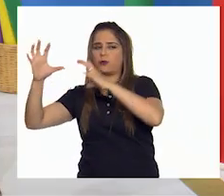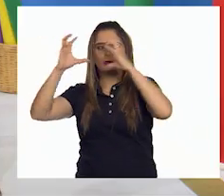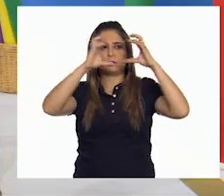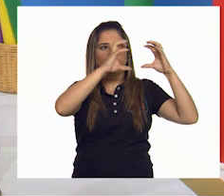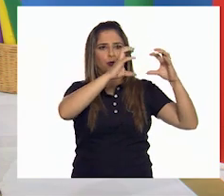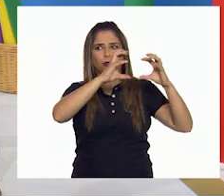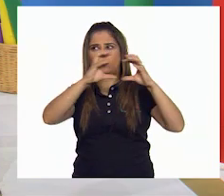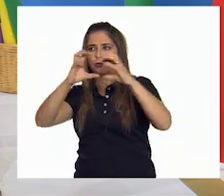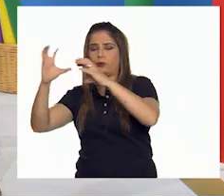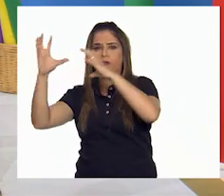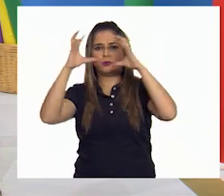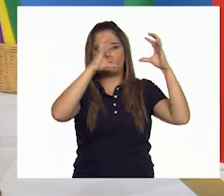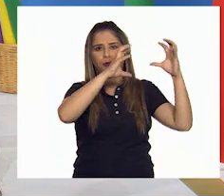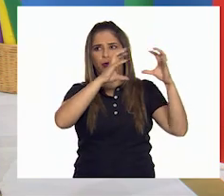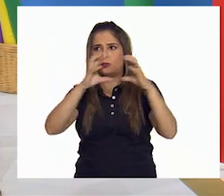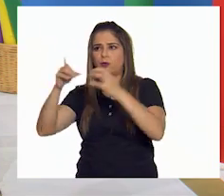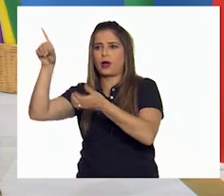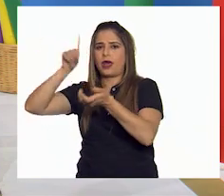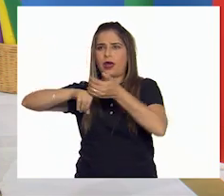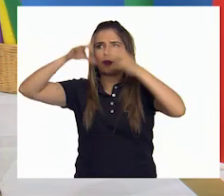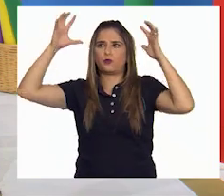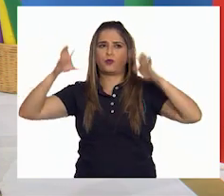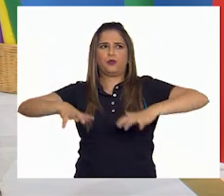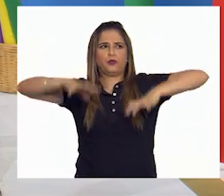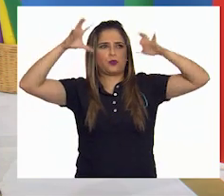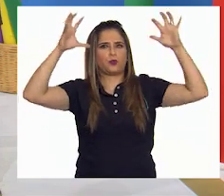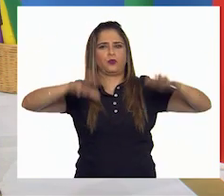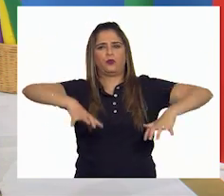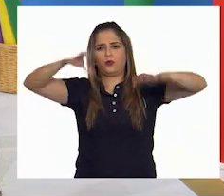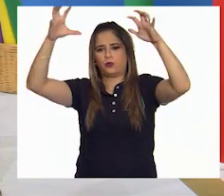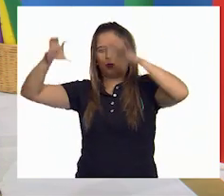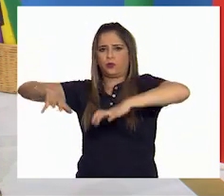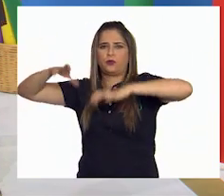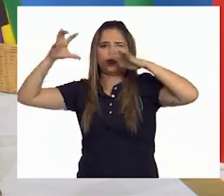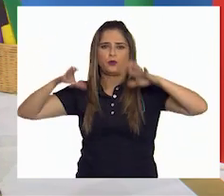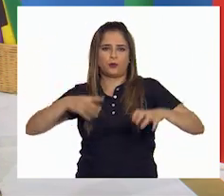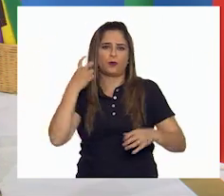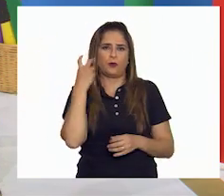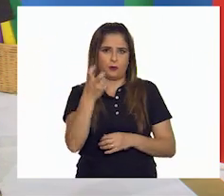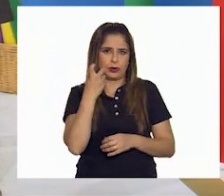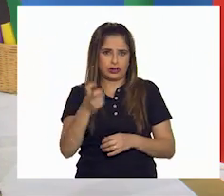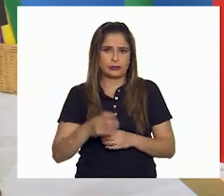ahora entiendo cómo es que cae tanta agua de las nubes durante un